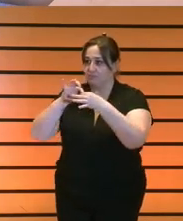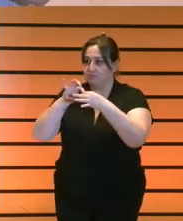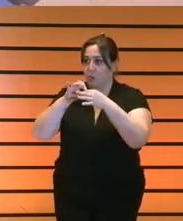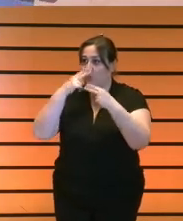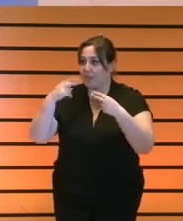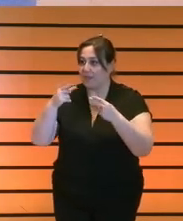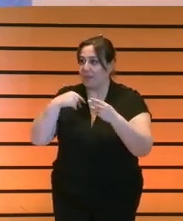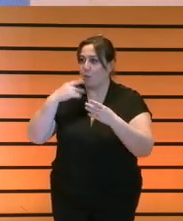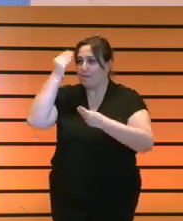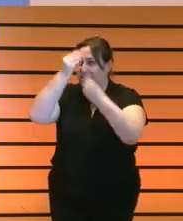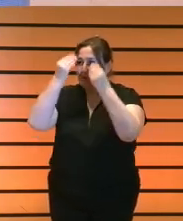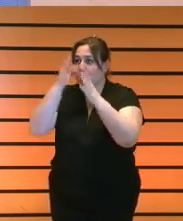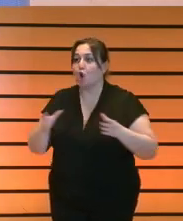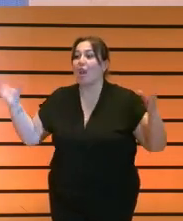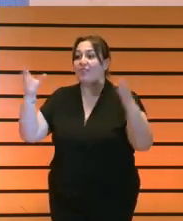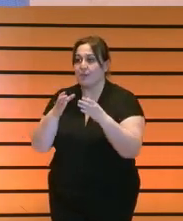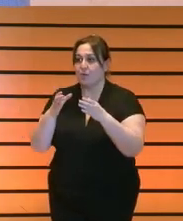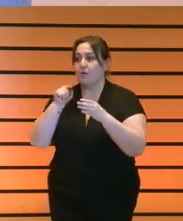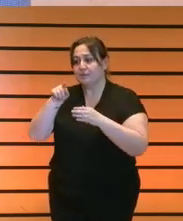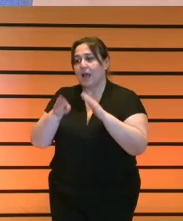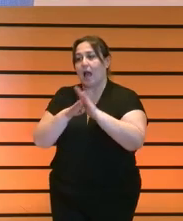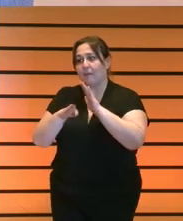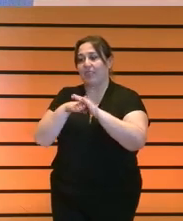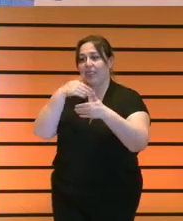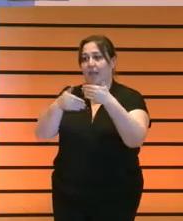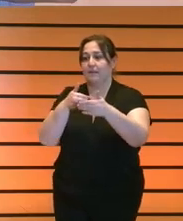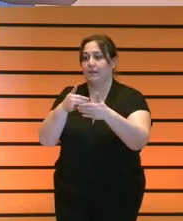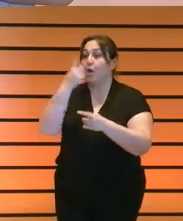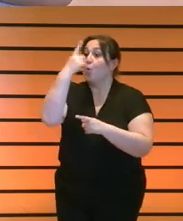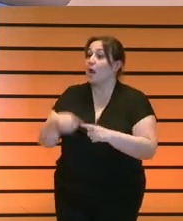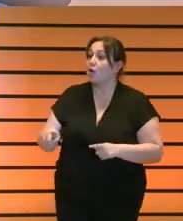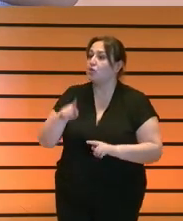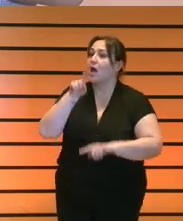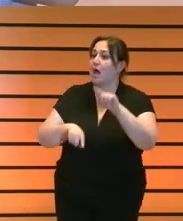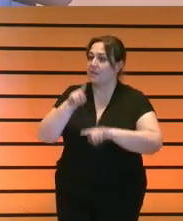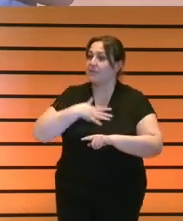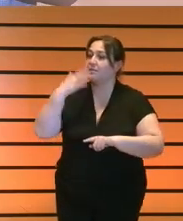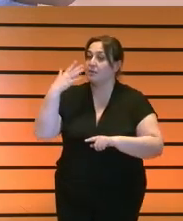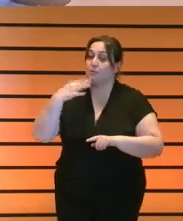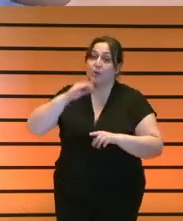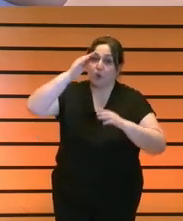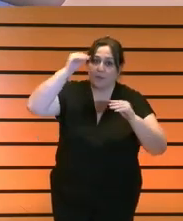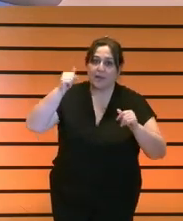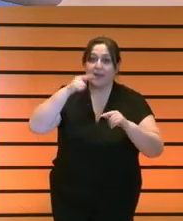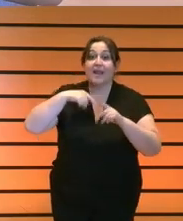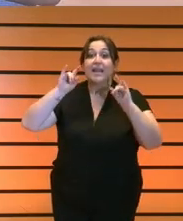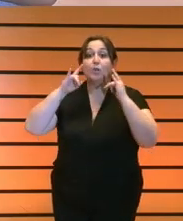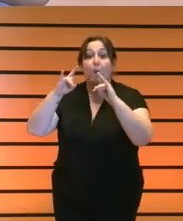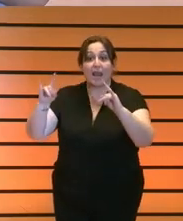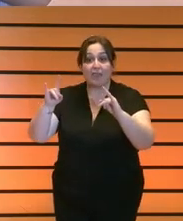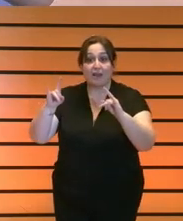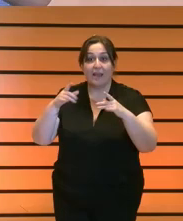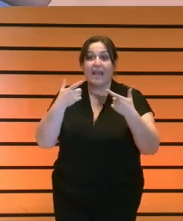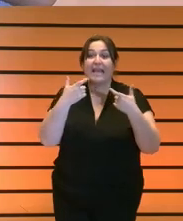colectivo, ir avanzando. Hay una cosa que a veces se nos puede escapar y es que de todas las especies que hay en la naturaleza,